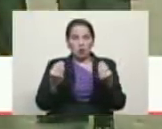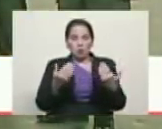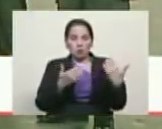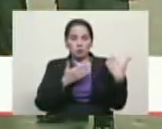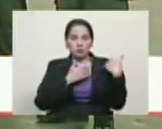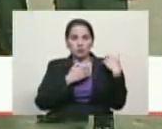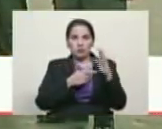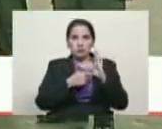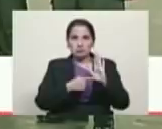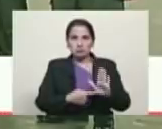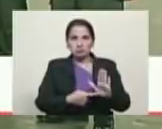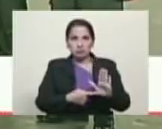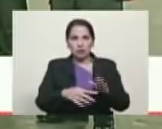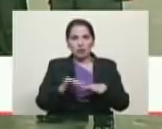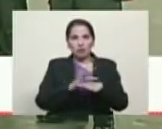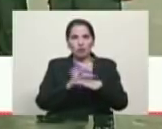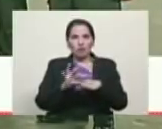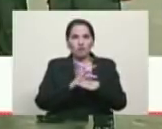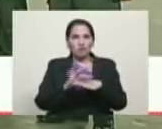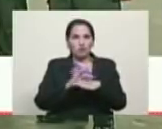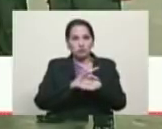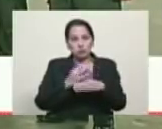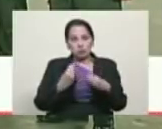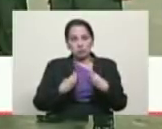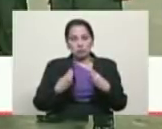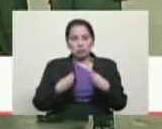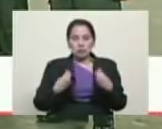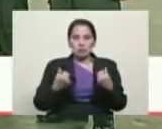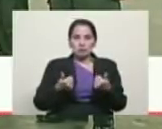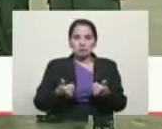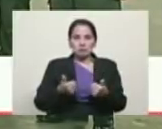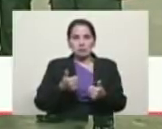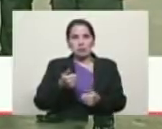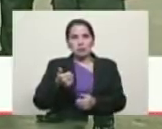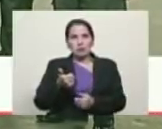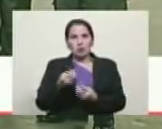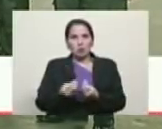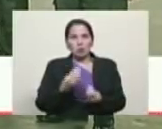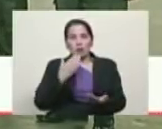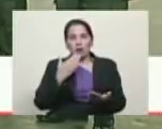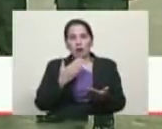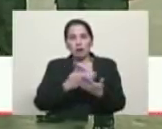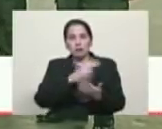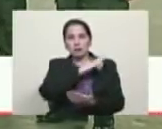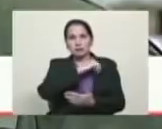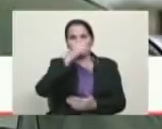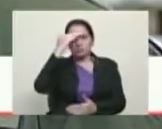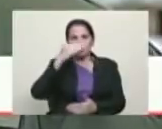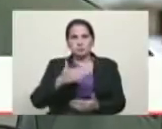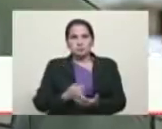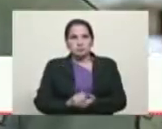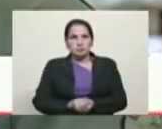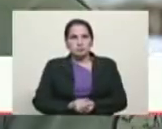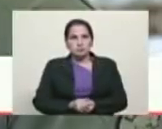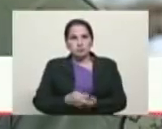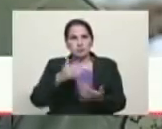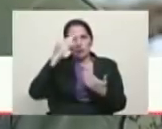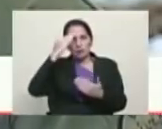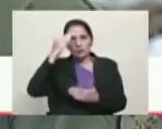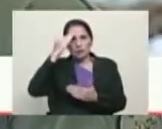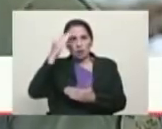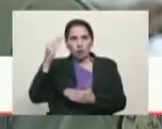responsabilidad en función del vivir viviendo del pueblo. Por favor. Bueno, muchas gracias, mi comandante en jefe. Primero que nada, bueno, darle un saludo a